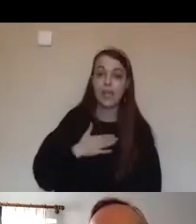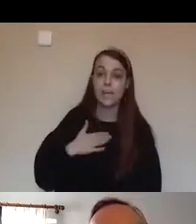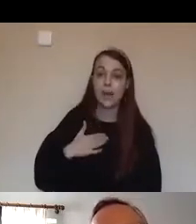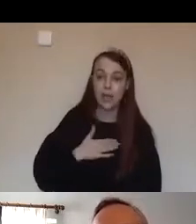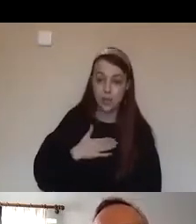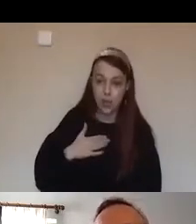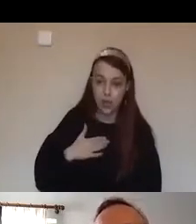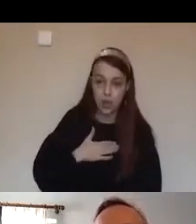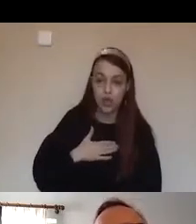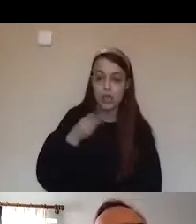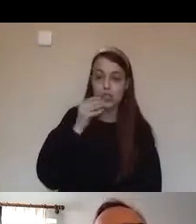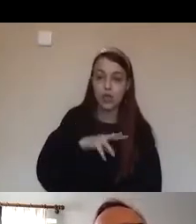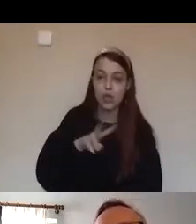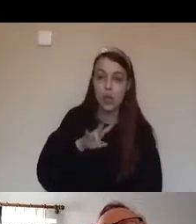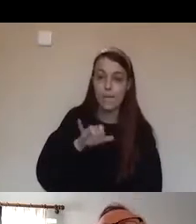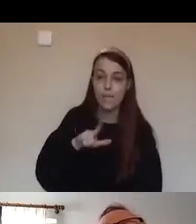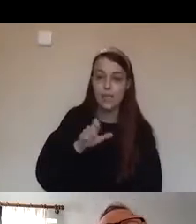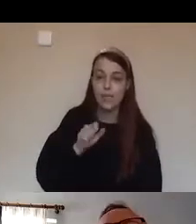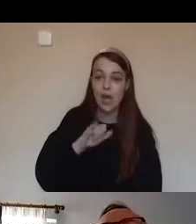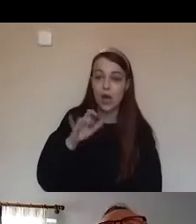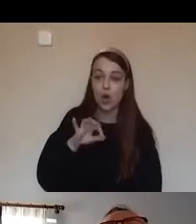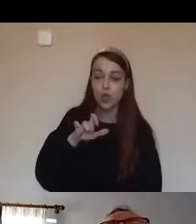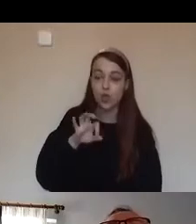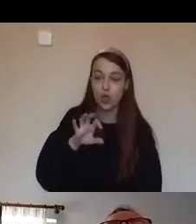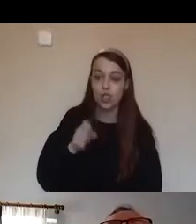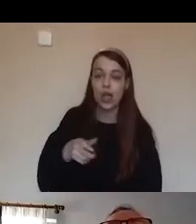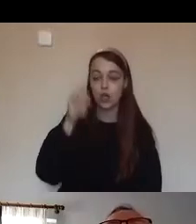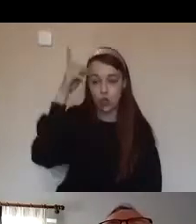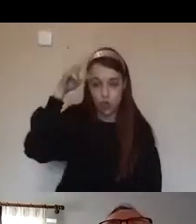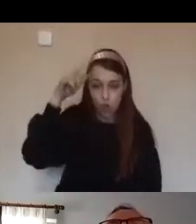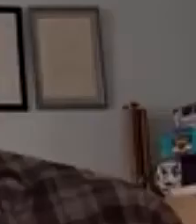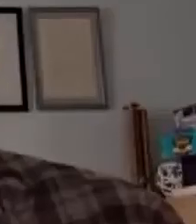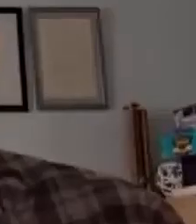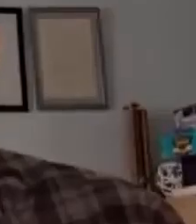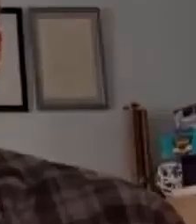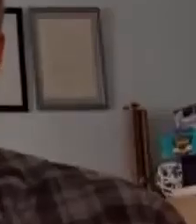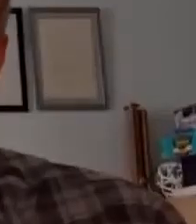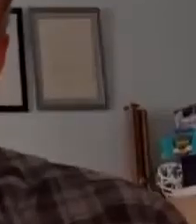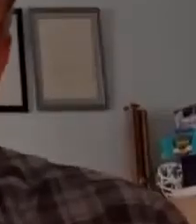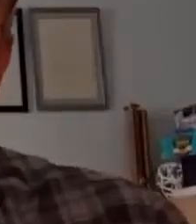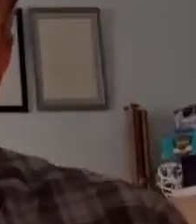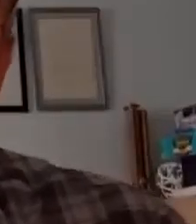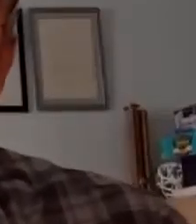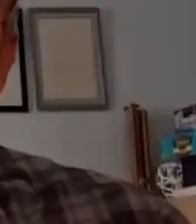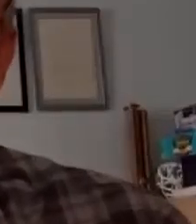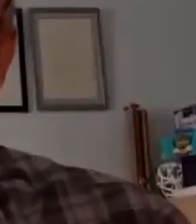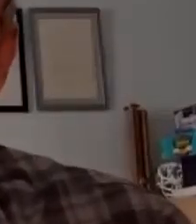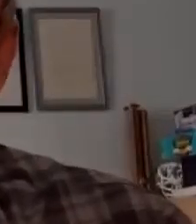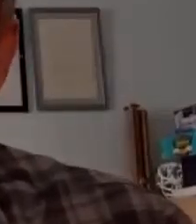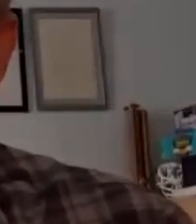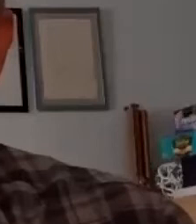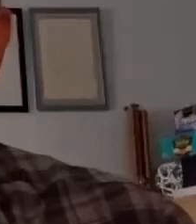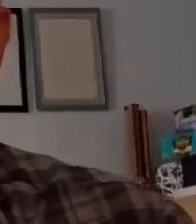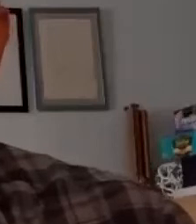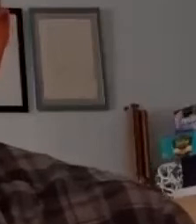Villajoyosa, doctor en Prehistoria y Arqueología por la Universidad Autónoma de Madrid, director del Vilamuseum, Red